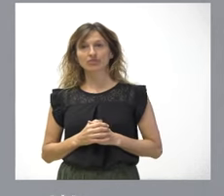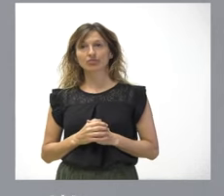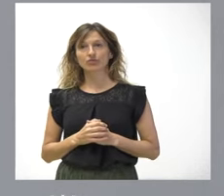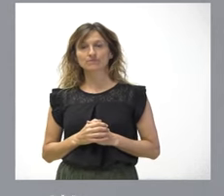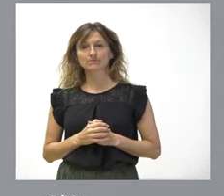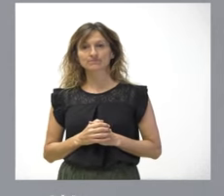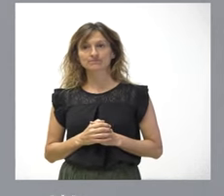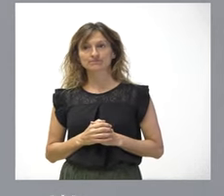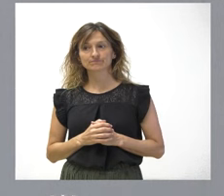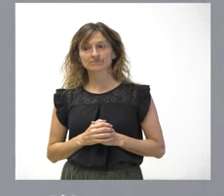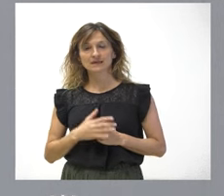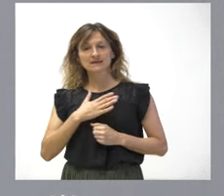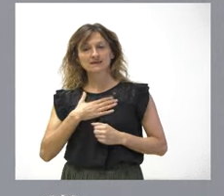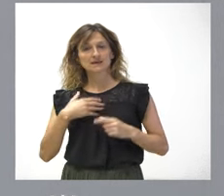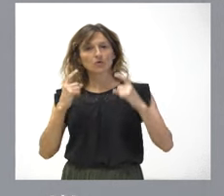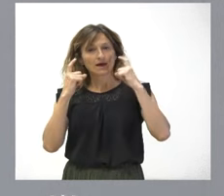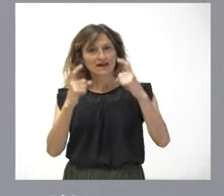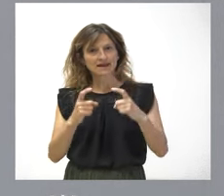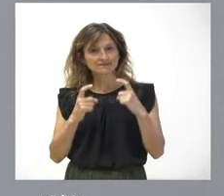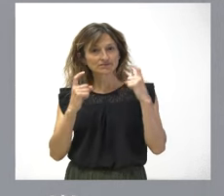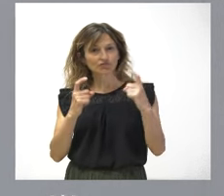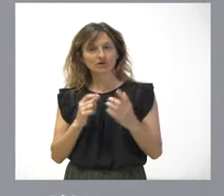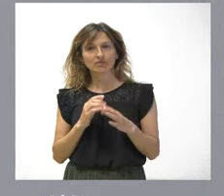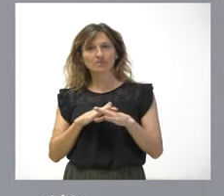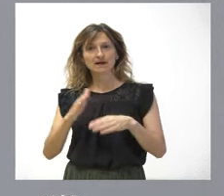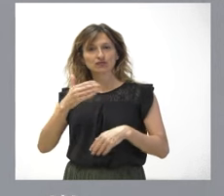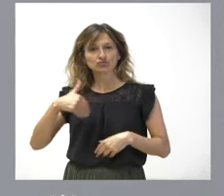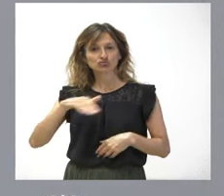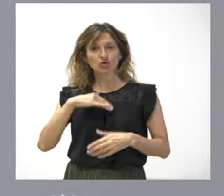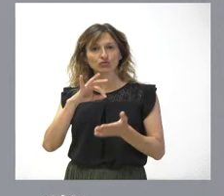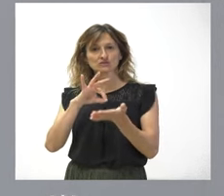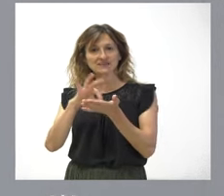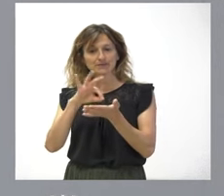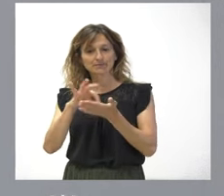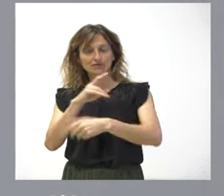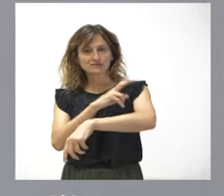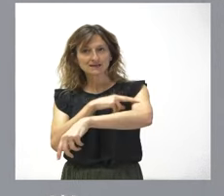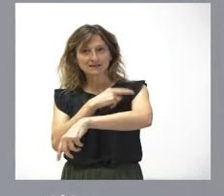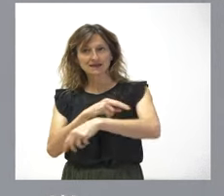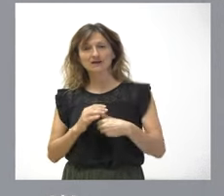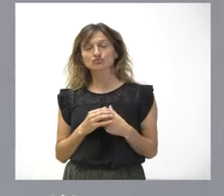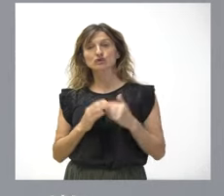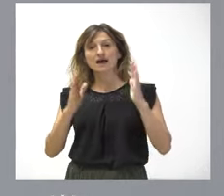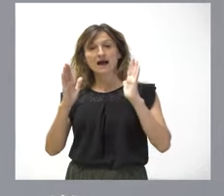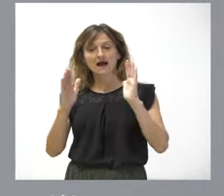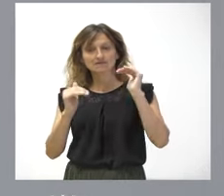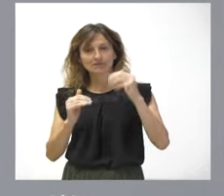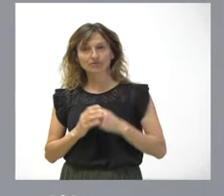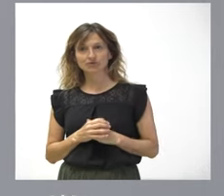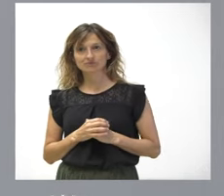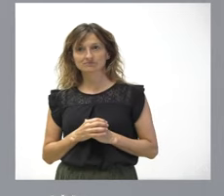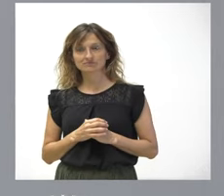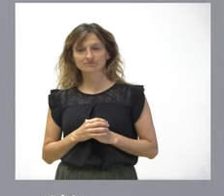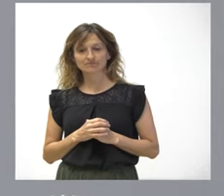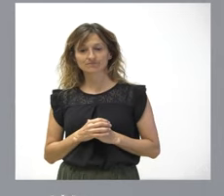es el esfuerzo correspondiente para que todos los servicios sanitarios estén atend idos para que lleguen esos